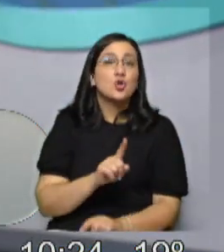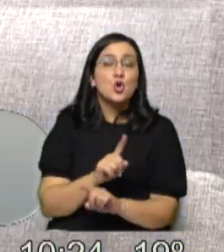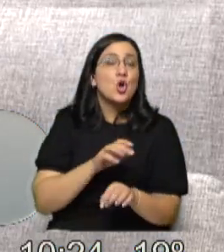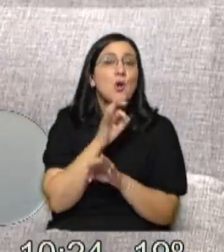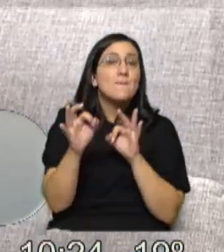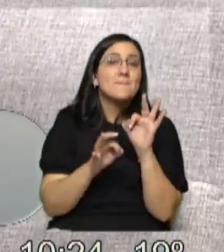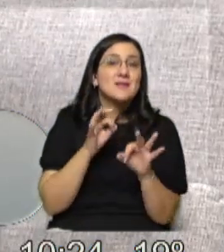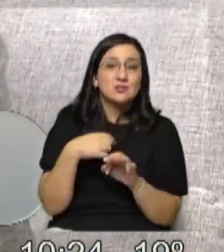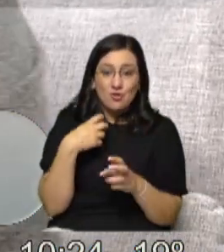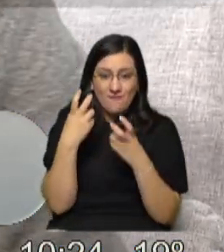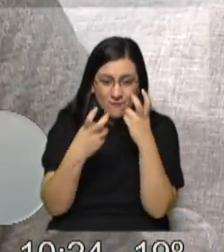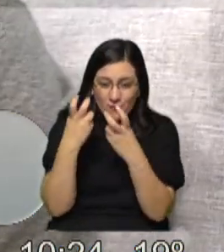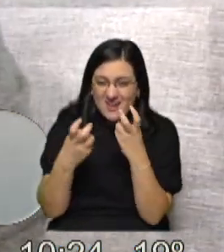no.